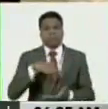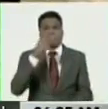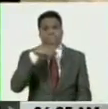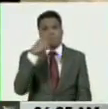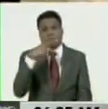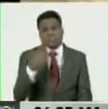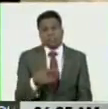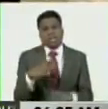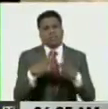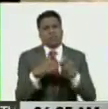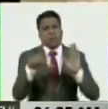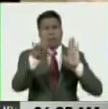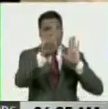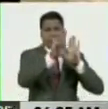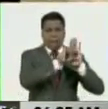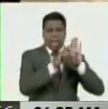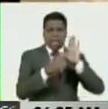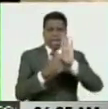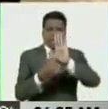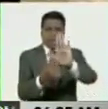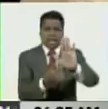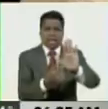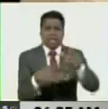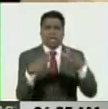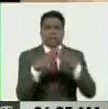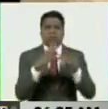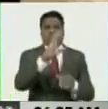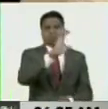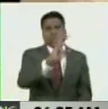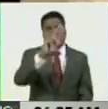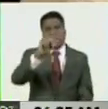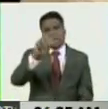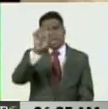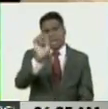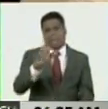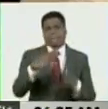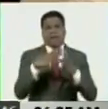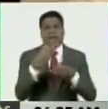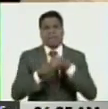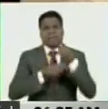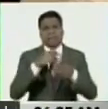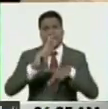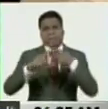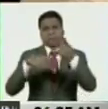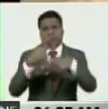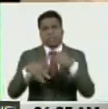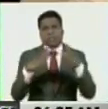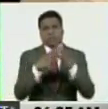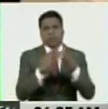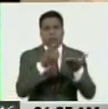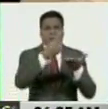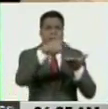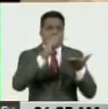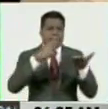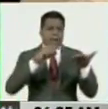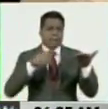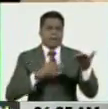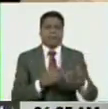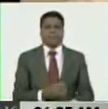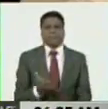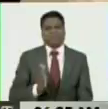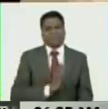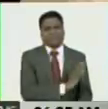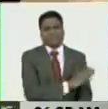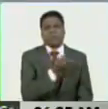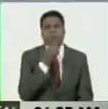es el basamento legal del Consejo Nacional Electoral para la realización de este proceso de validación? Sí, bueno, muy buenos días, mil